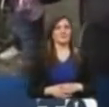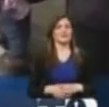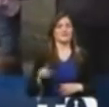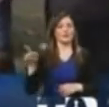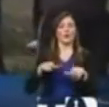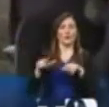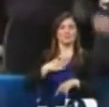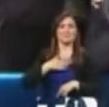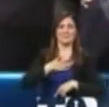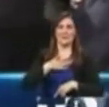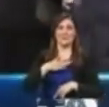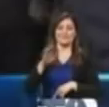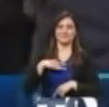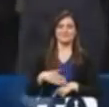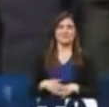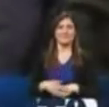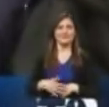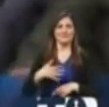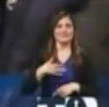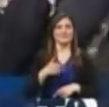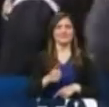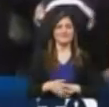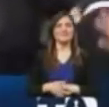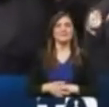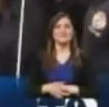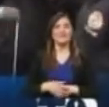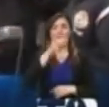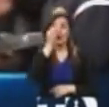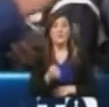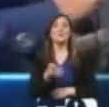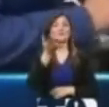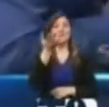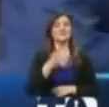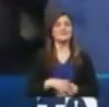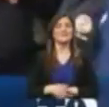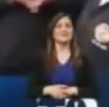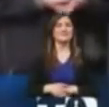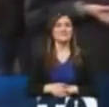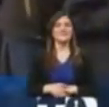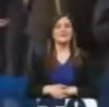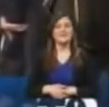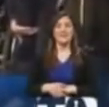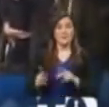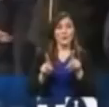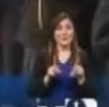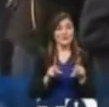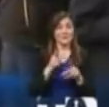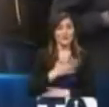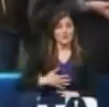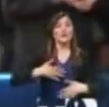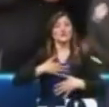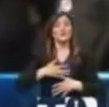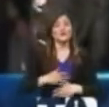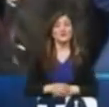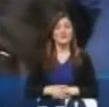estaría perfecto. Hola, ¿cómo está? ¿Cómo le va? Buenos días. Mi señora, ¿lista para disfrutar? Sí,